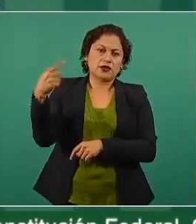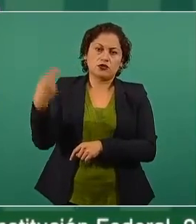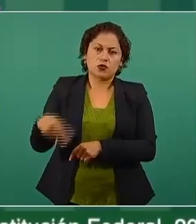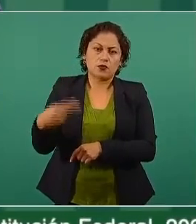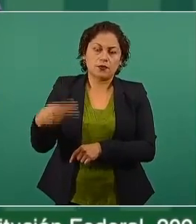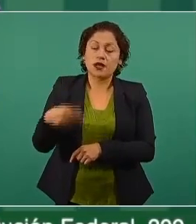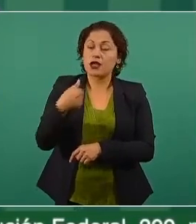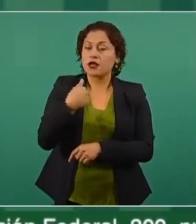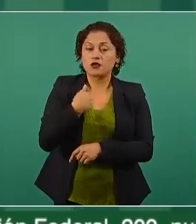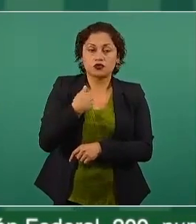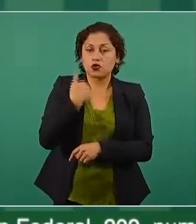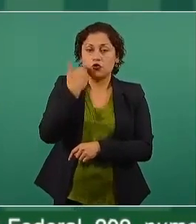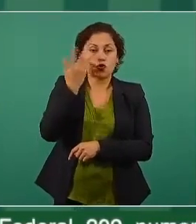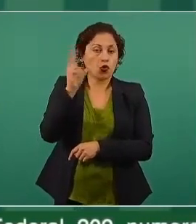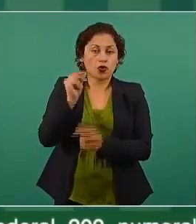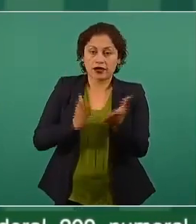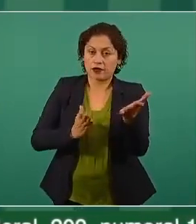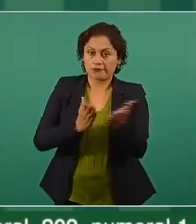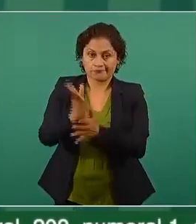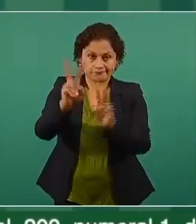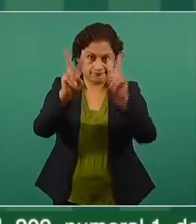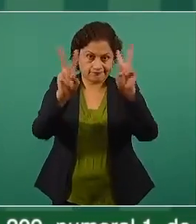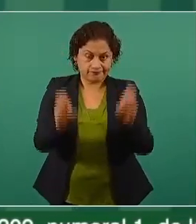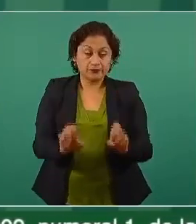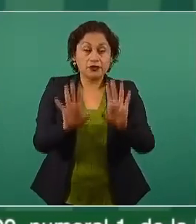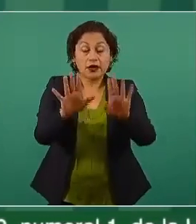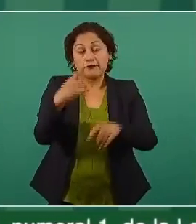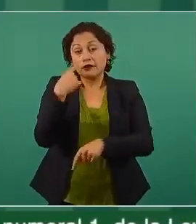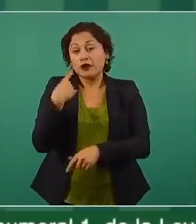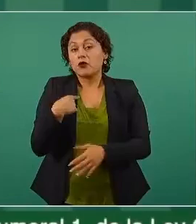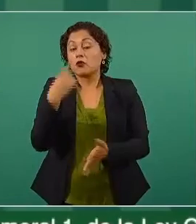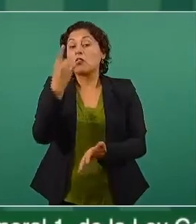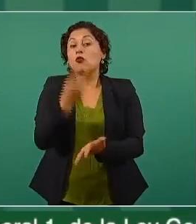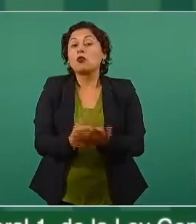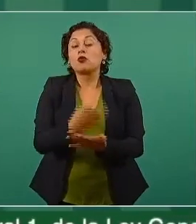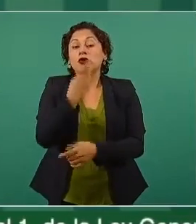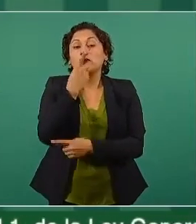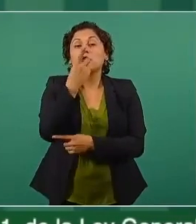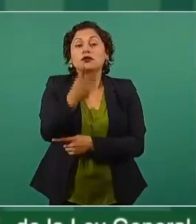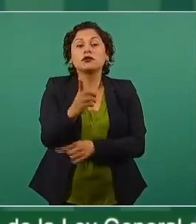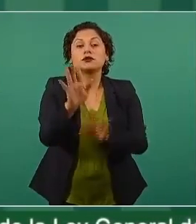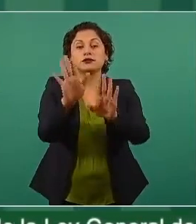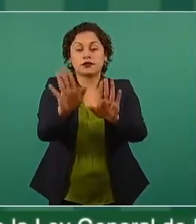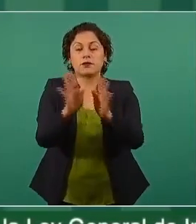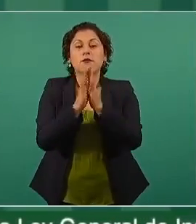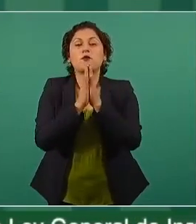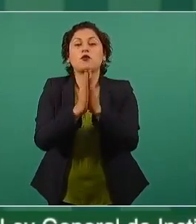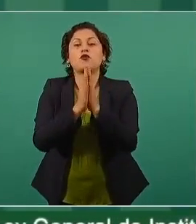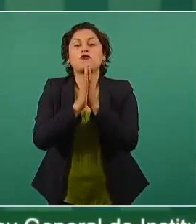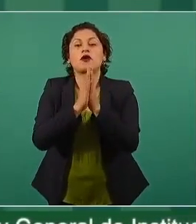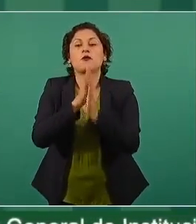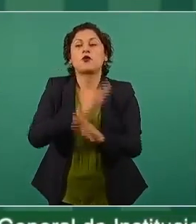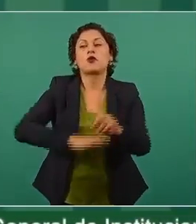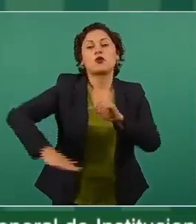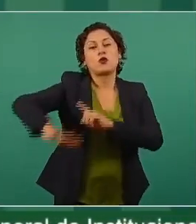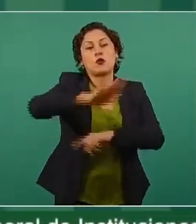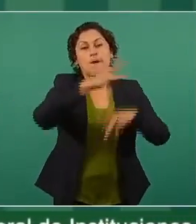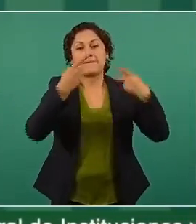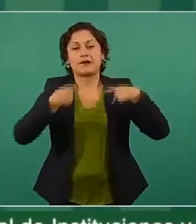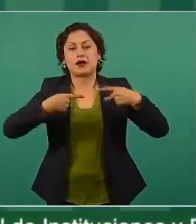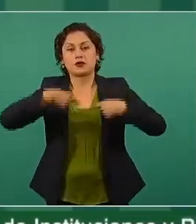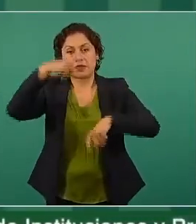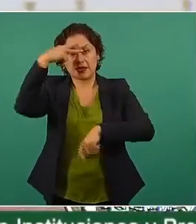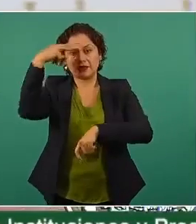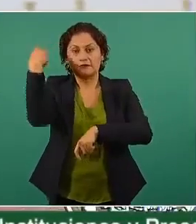asuntos. Nada más es decir que dejemos al pueblo que elija libremente.